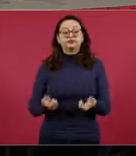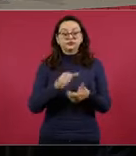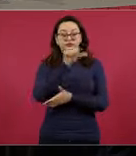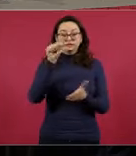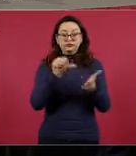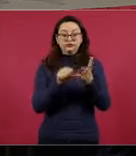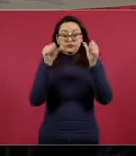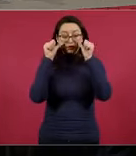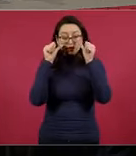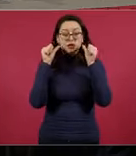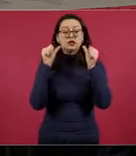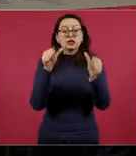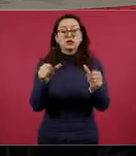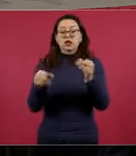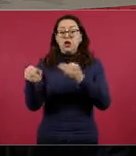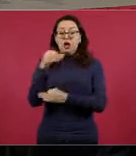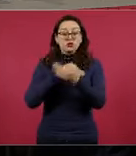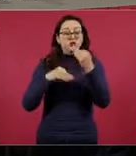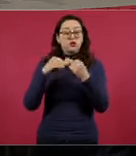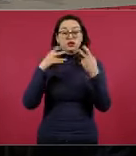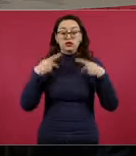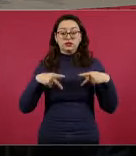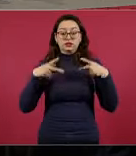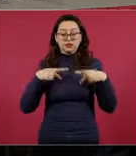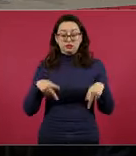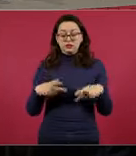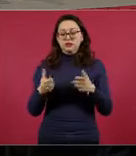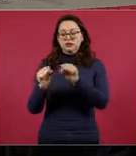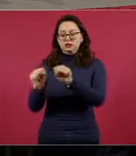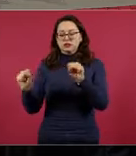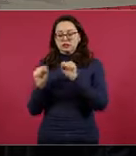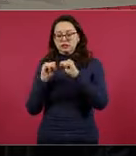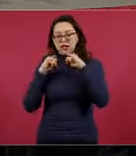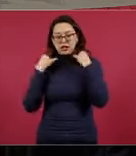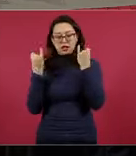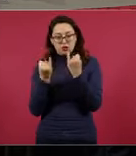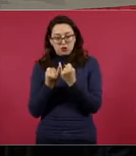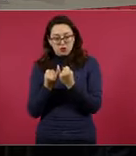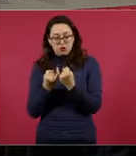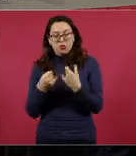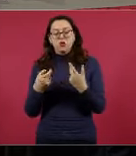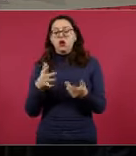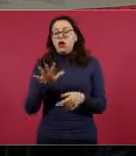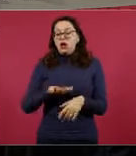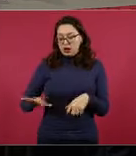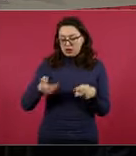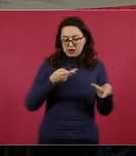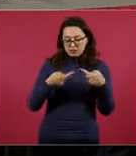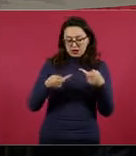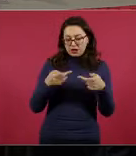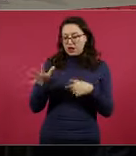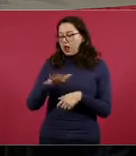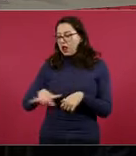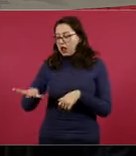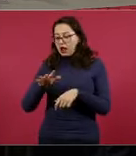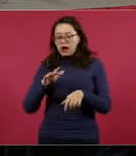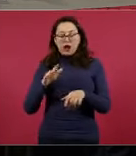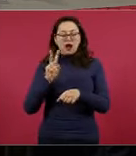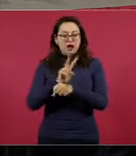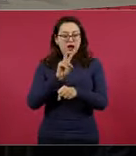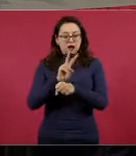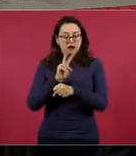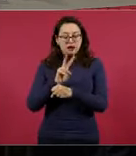a todos los derechohabientes y una sala de juntas, un área de planeo, un área de supervisión y donde se definen